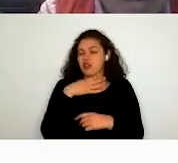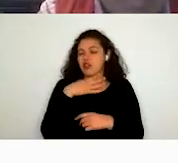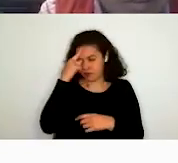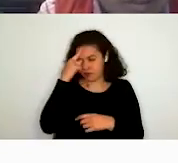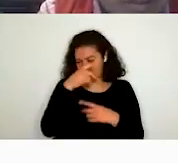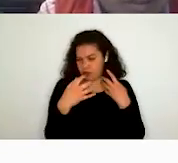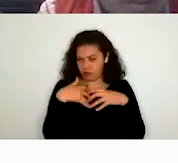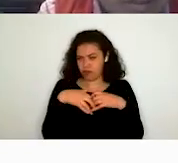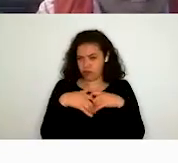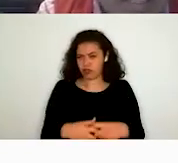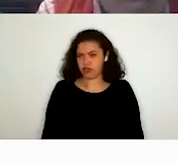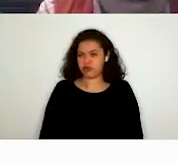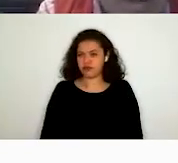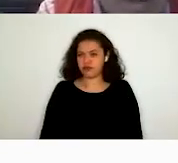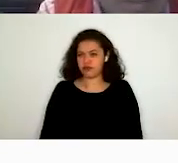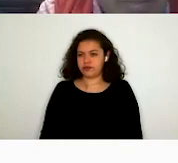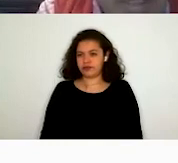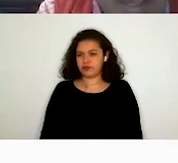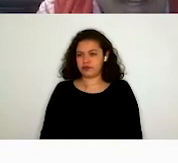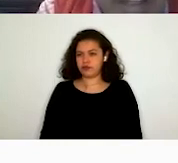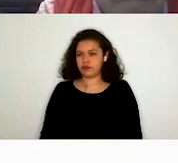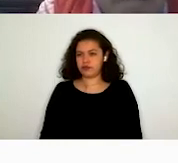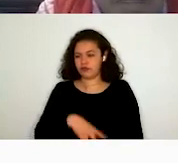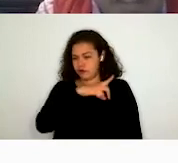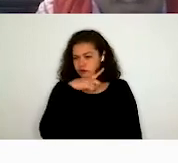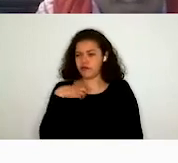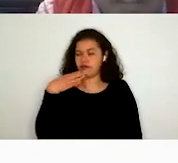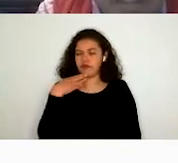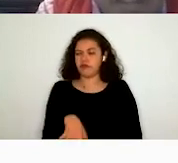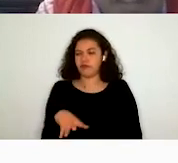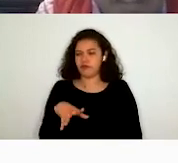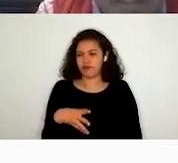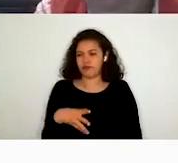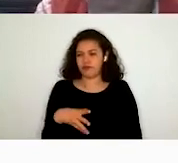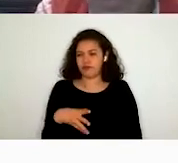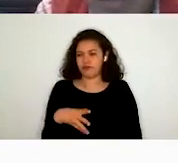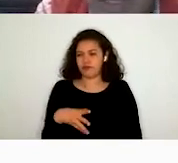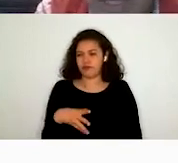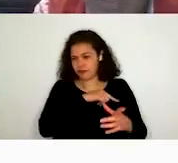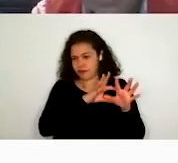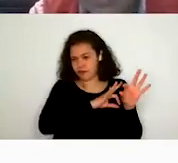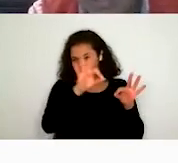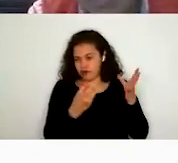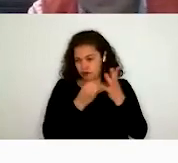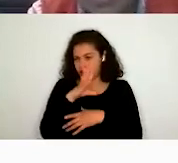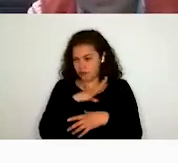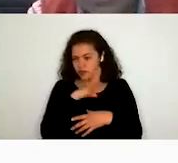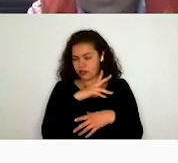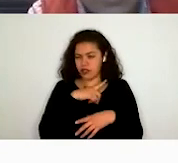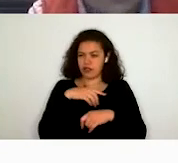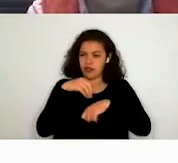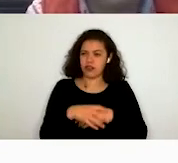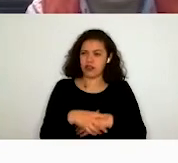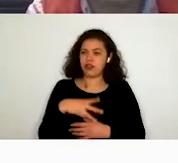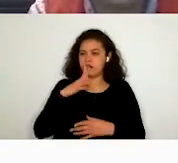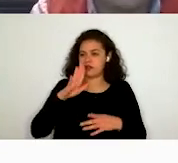funcionamiento. Deberá estar permanentemente cargada y ubicada en la ruta de evacuación que por sus